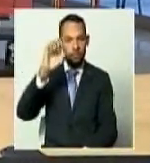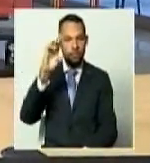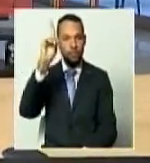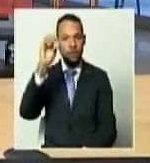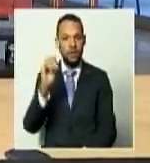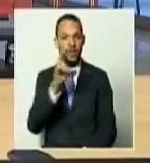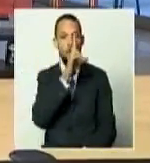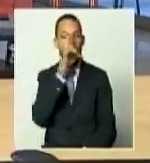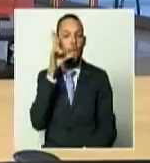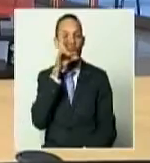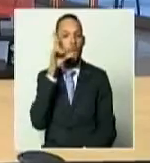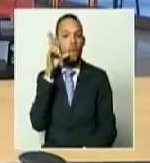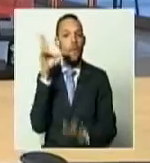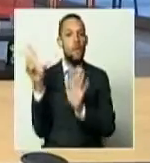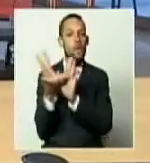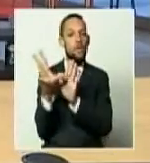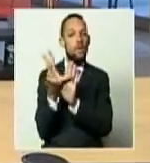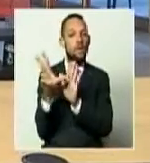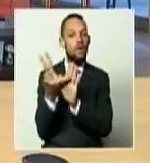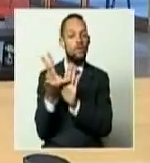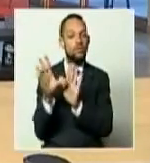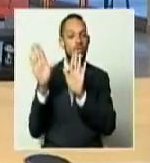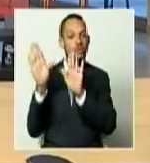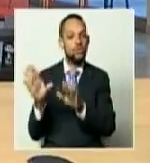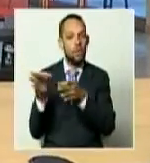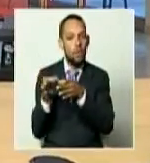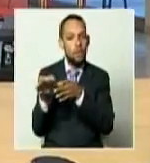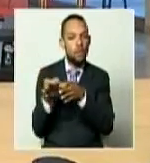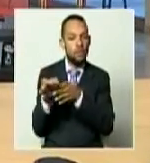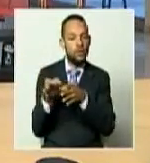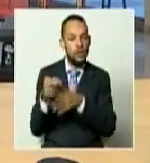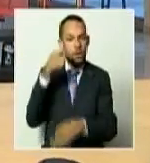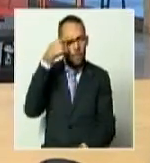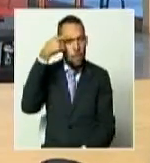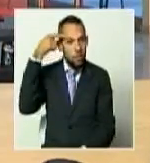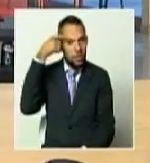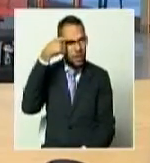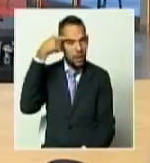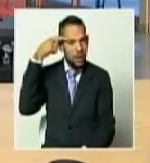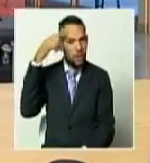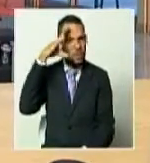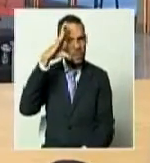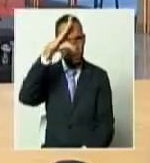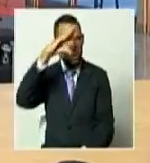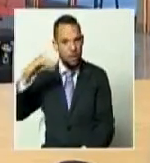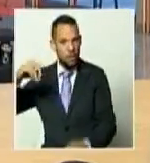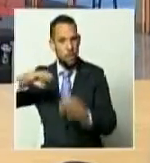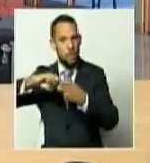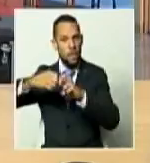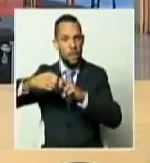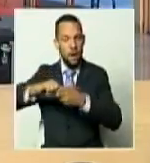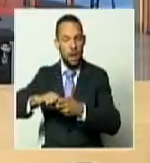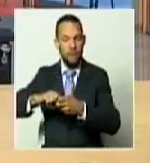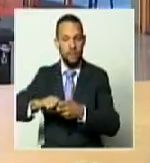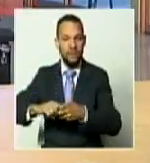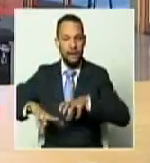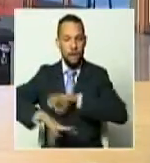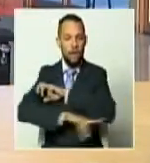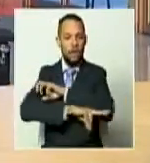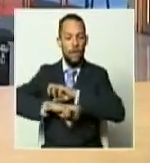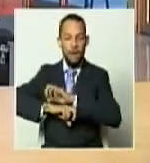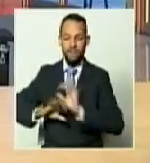hotel conocida como Arrayanes en el municipio de Montenegro. Al parecer se habría opuesto a un atraco. Las